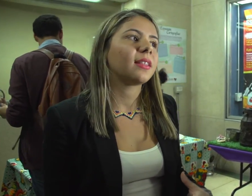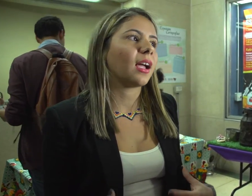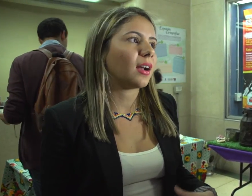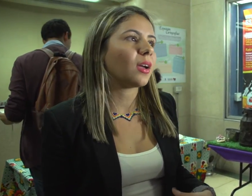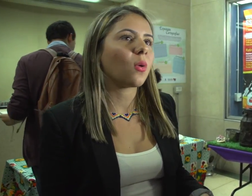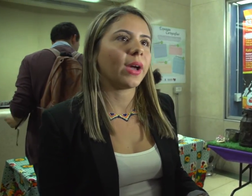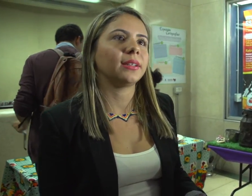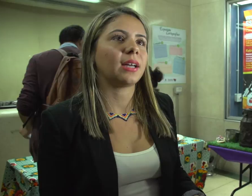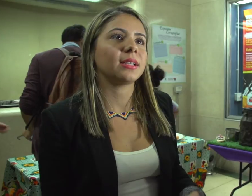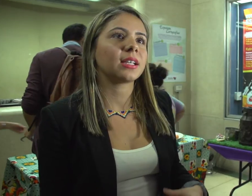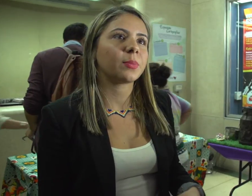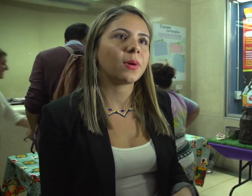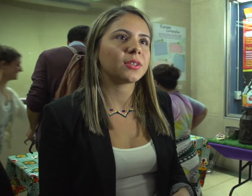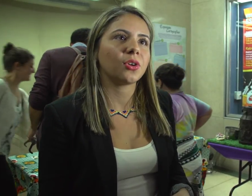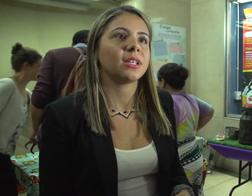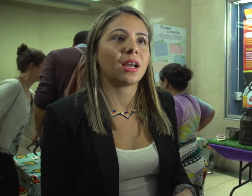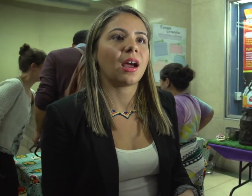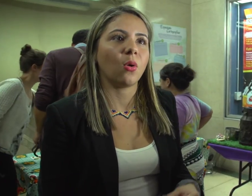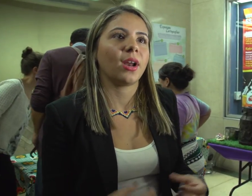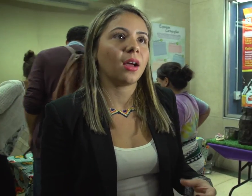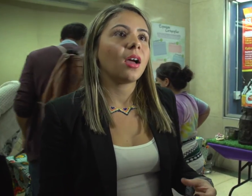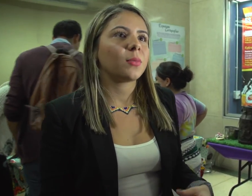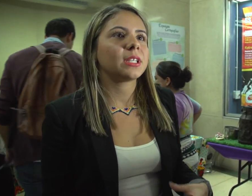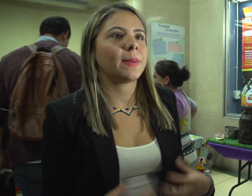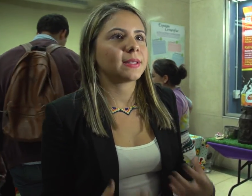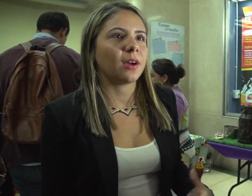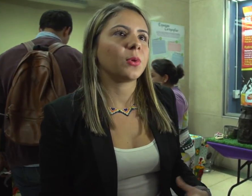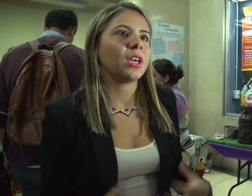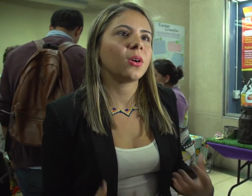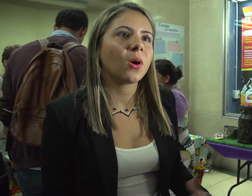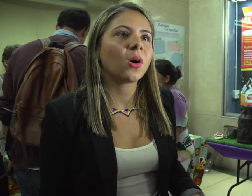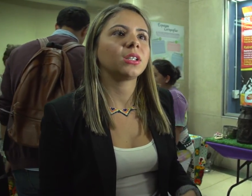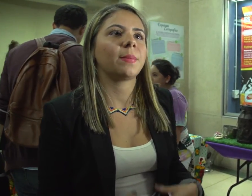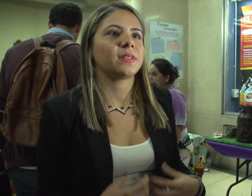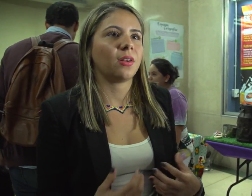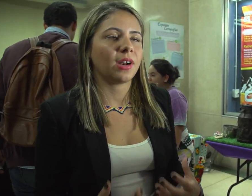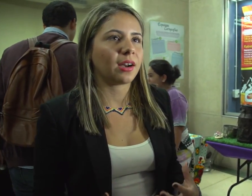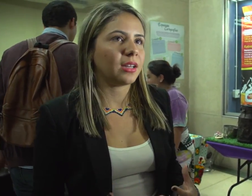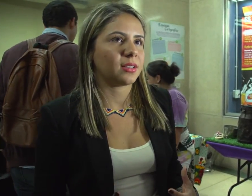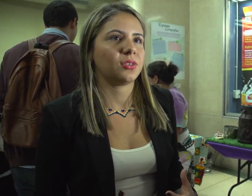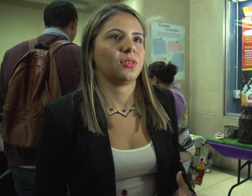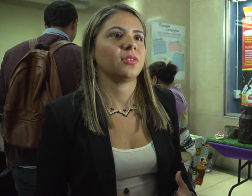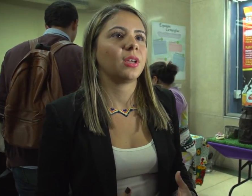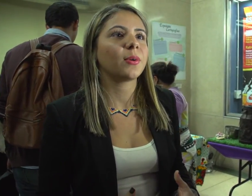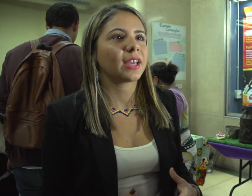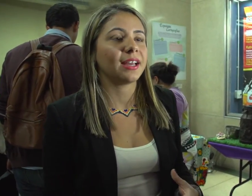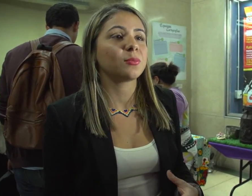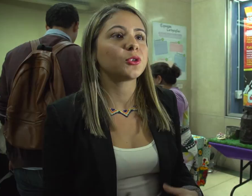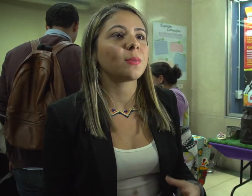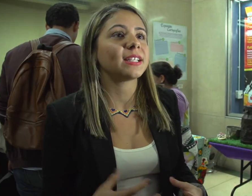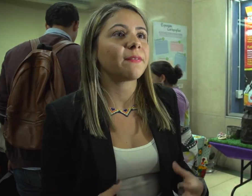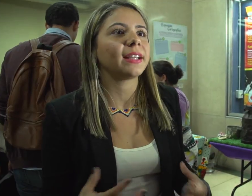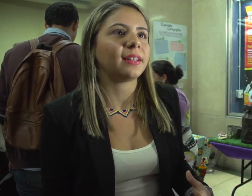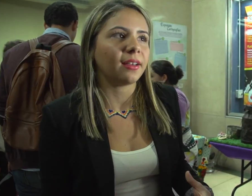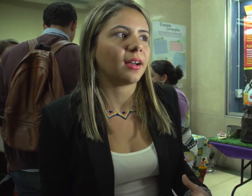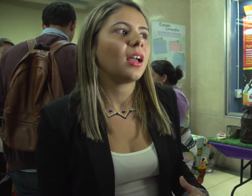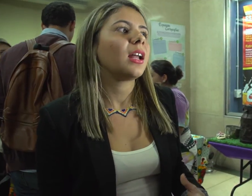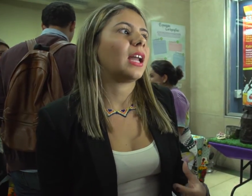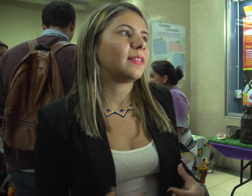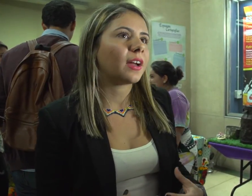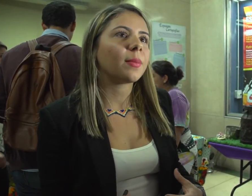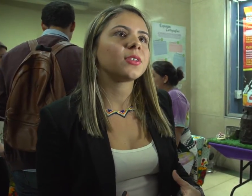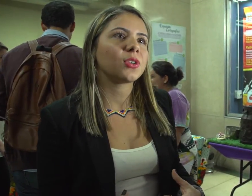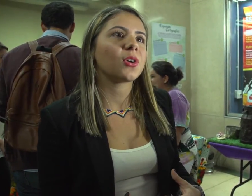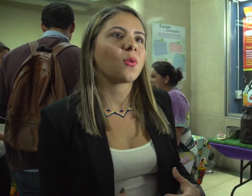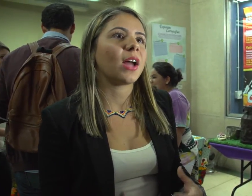también tengan en cuenta estas poblaciones a la hora pues de pensar un guión, de pensar en una realización, ¿sí? Porque es mucho más efectiva